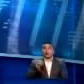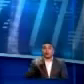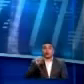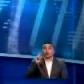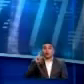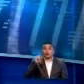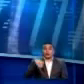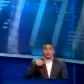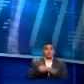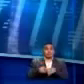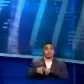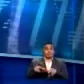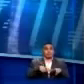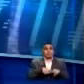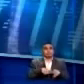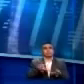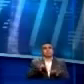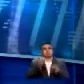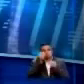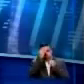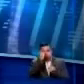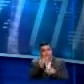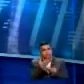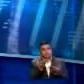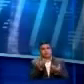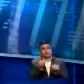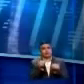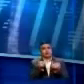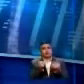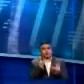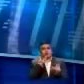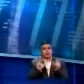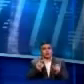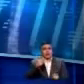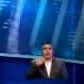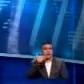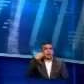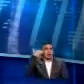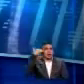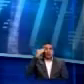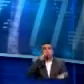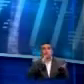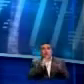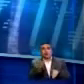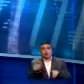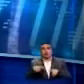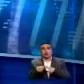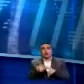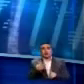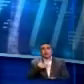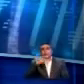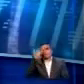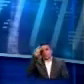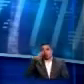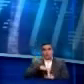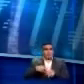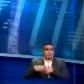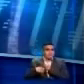viajó a esa provincia. Alcibiades, cuéntanos, ¿cuántos adultos mayores murieron tras contagiarse del virus? Te